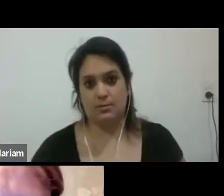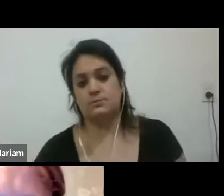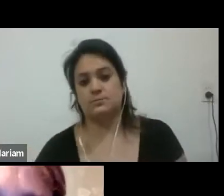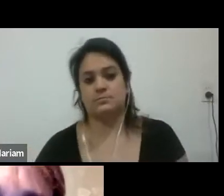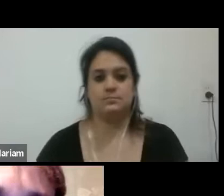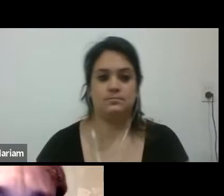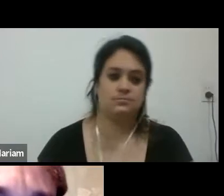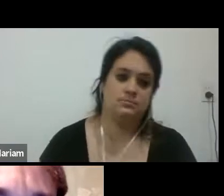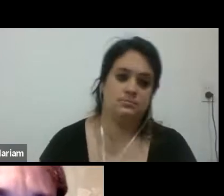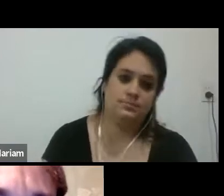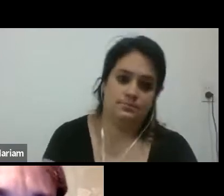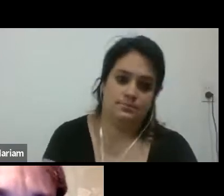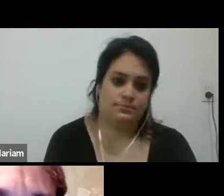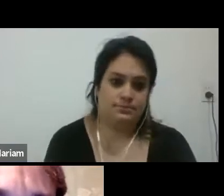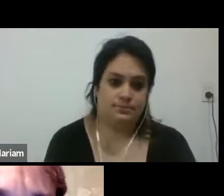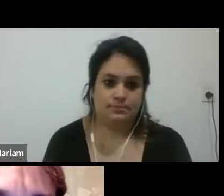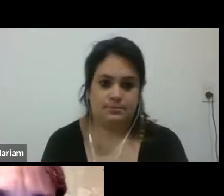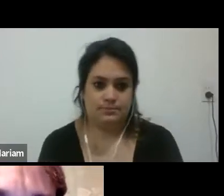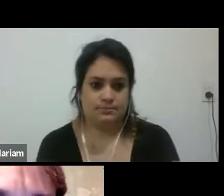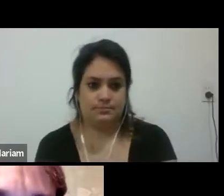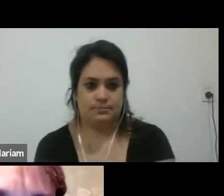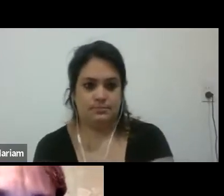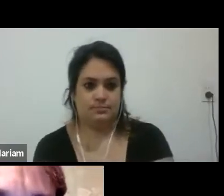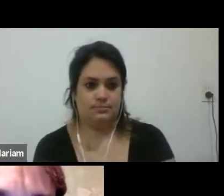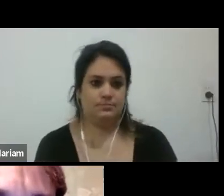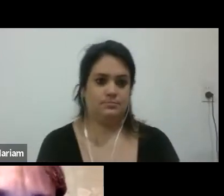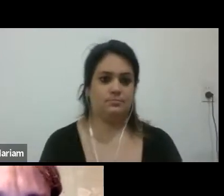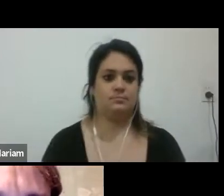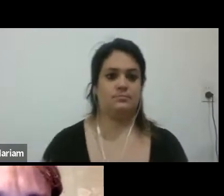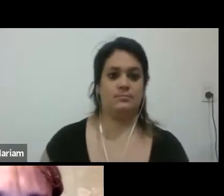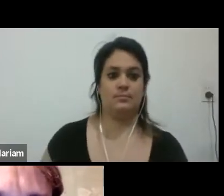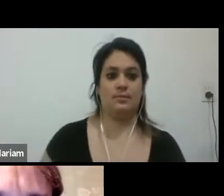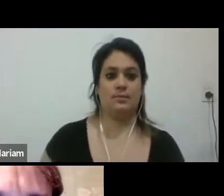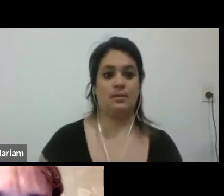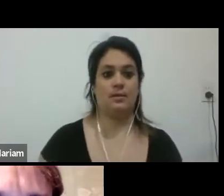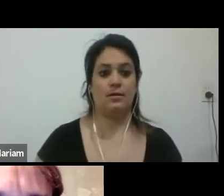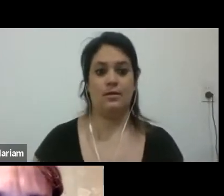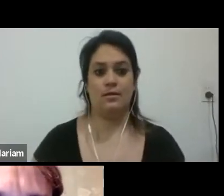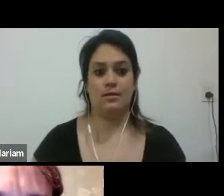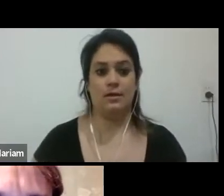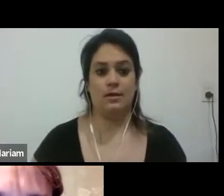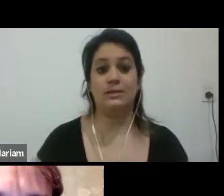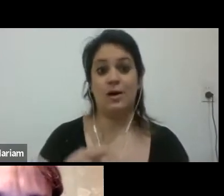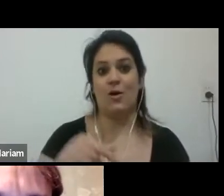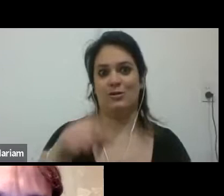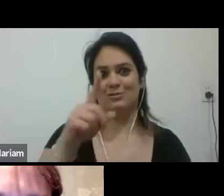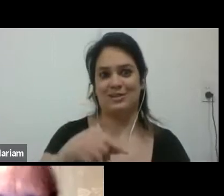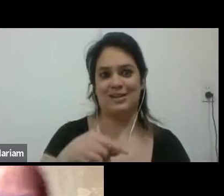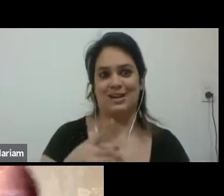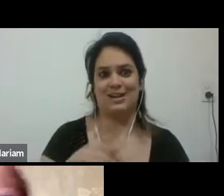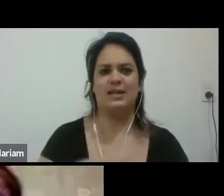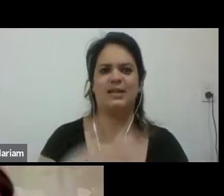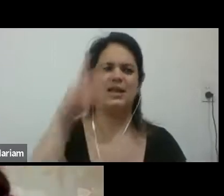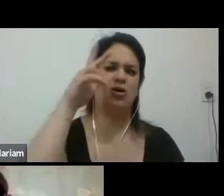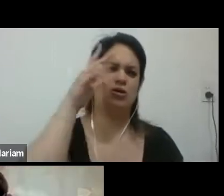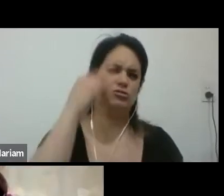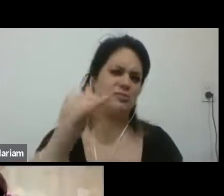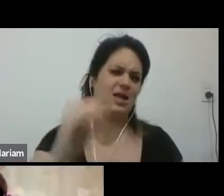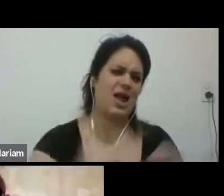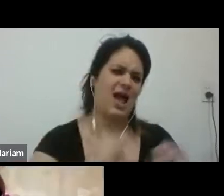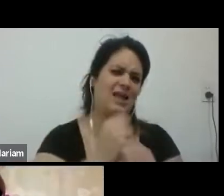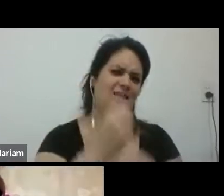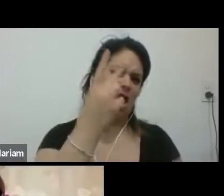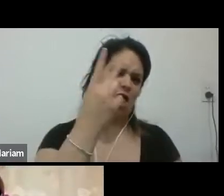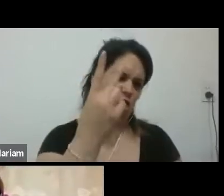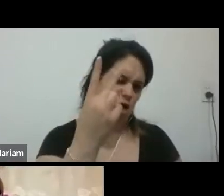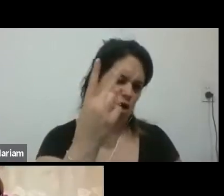y habilitando micrófono mientras algunos matecitos en la jornada ción larga y se dijeron de 8 30 a 14 horas creo